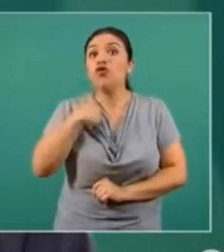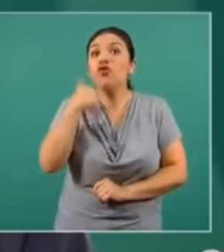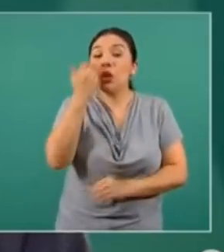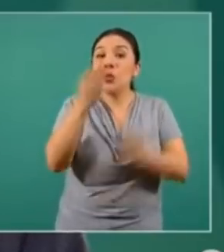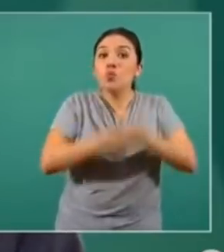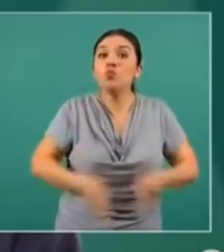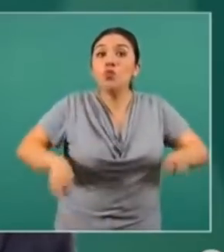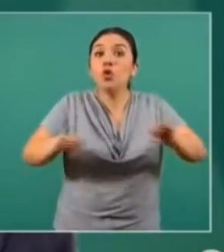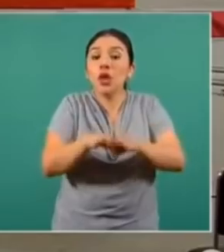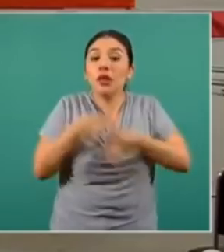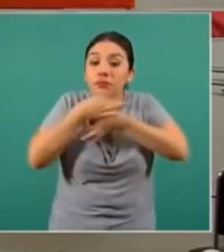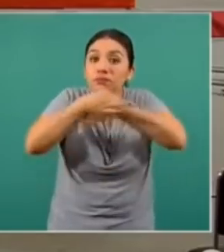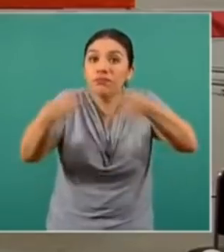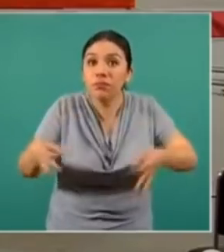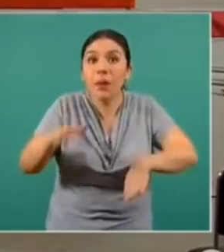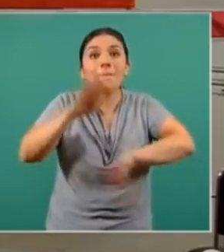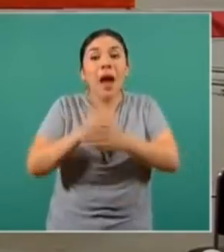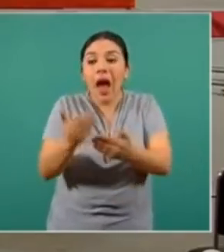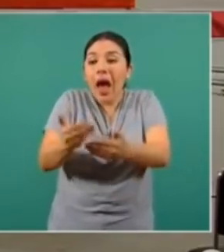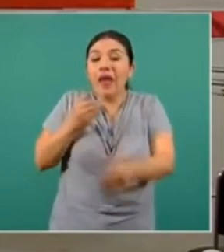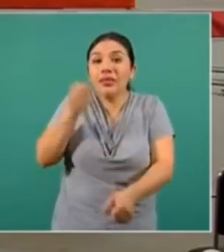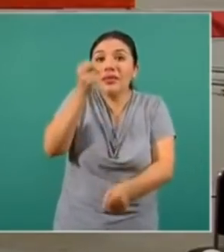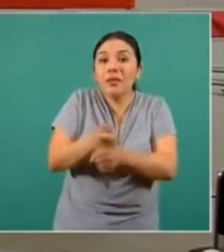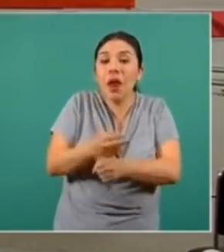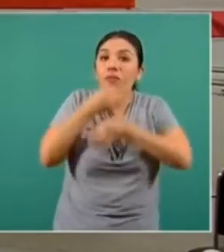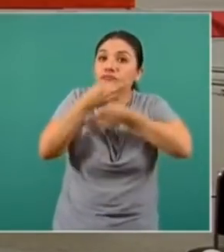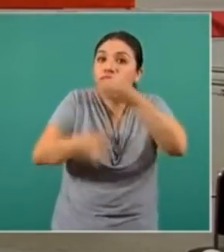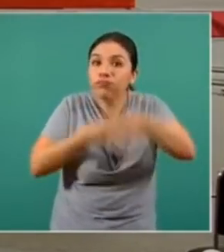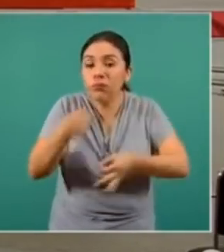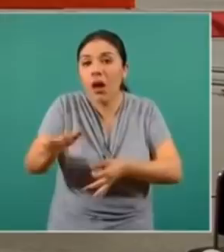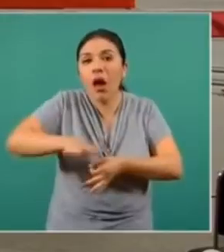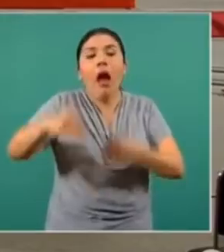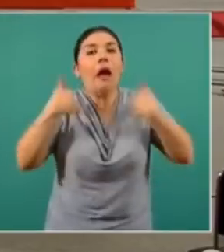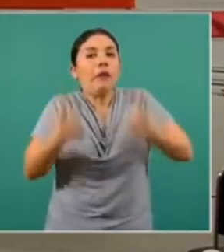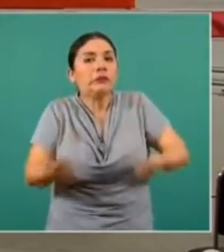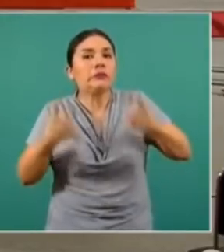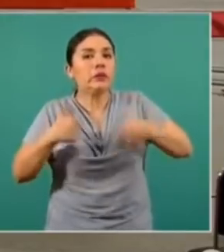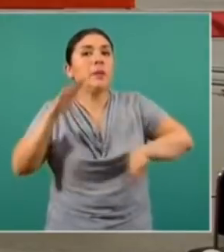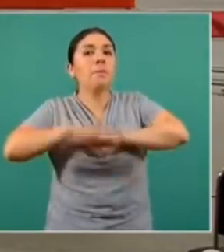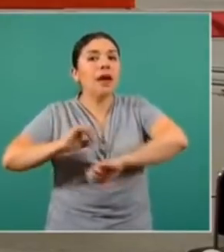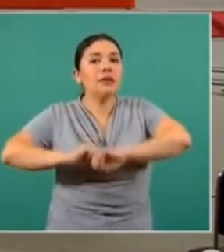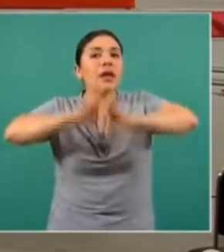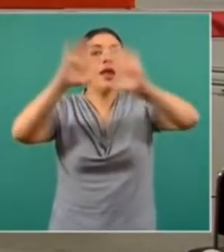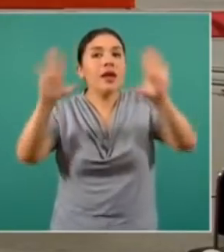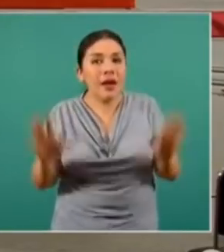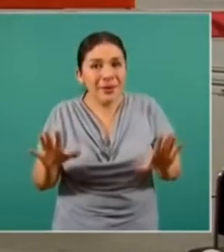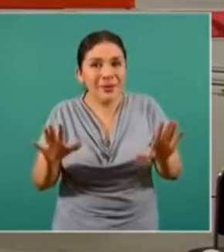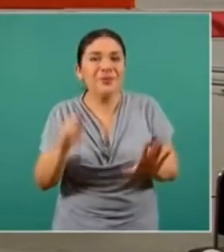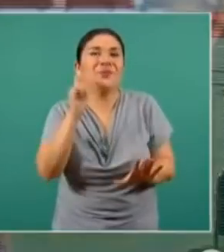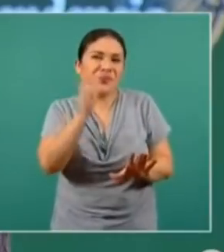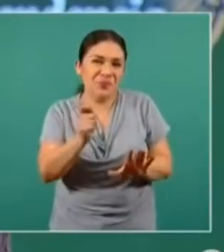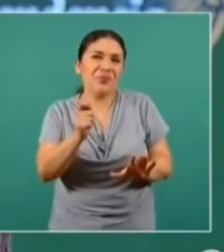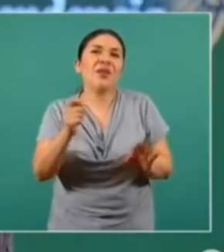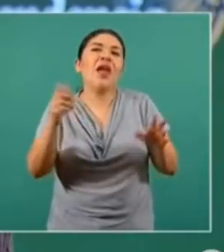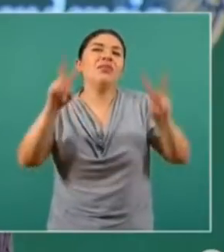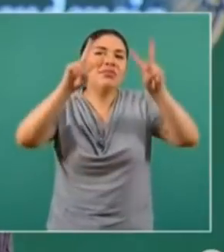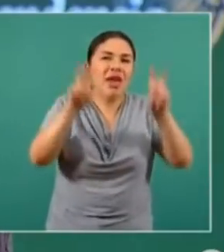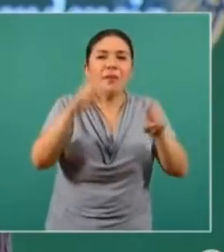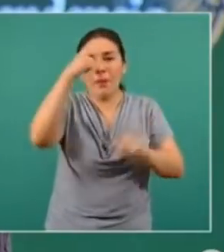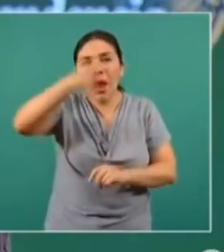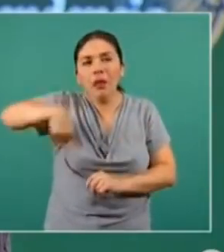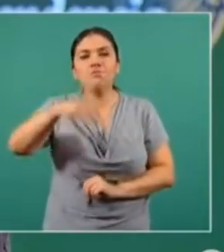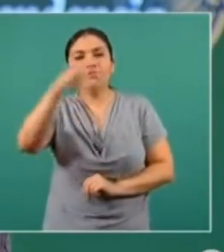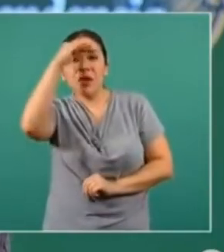fundamental hacerlo de la manera más oportuna, más abierta, más transparente, más cándida, con los elementos de